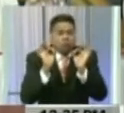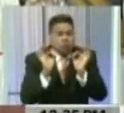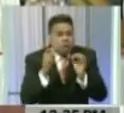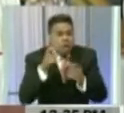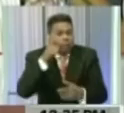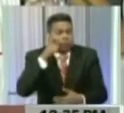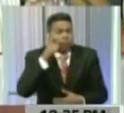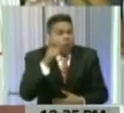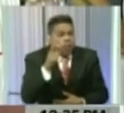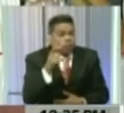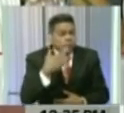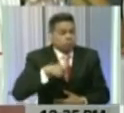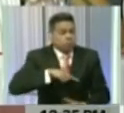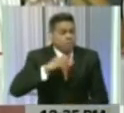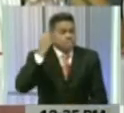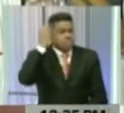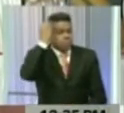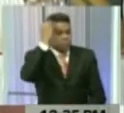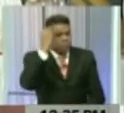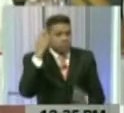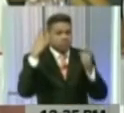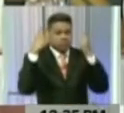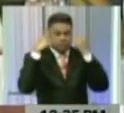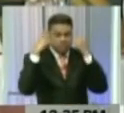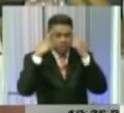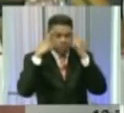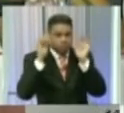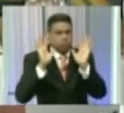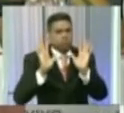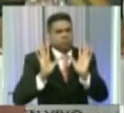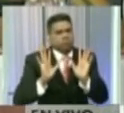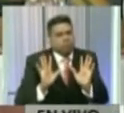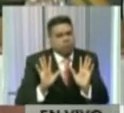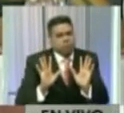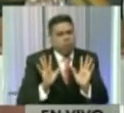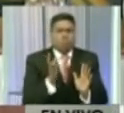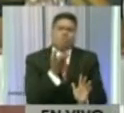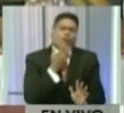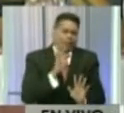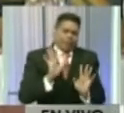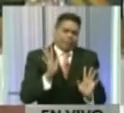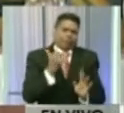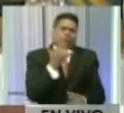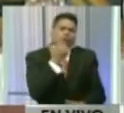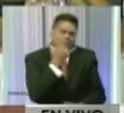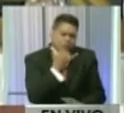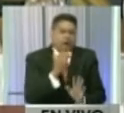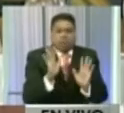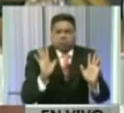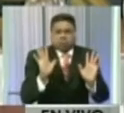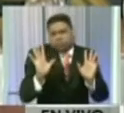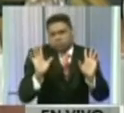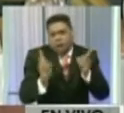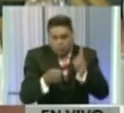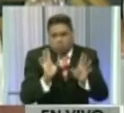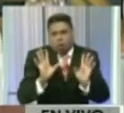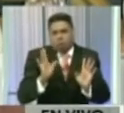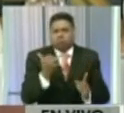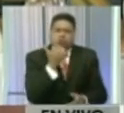Lo llevamos a pulso, lo llevamos a pulso. Mira, a lo mejor nos equivocamos porque tenemos que equivocarnos.